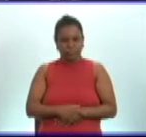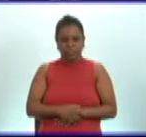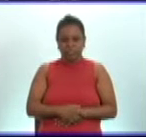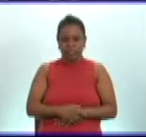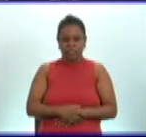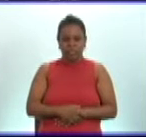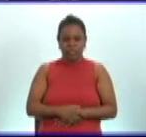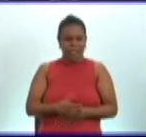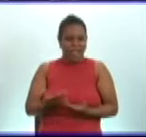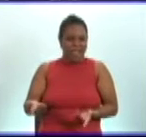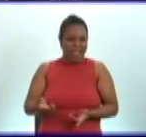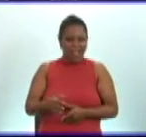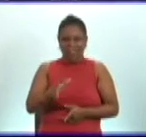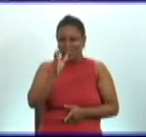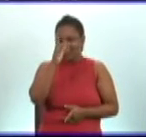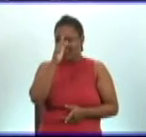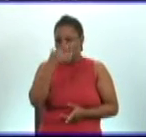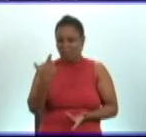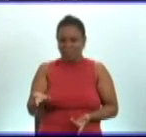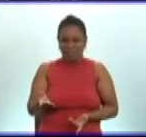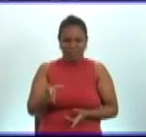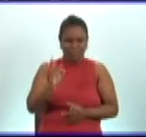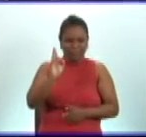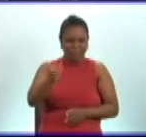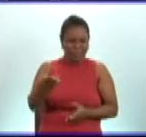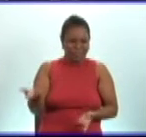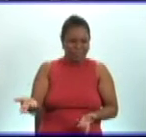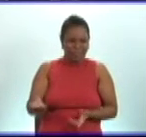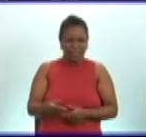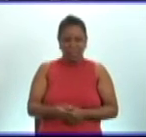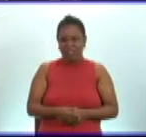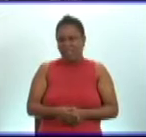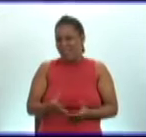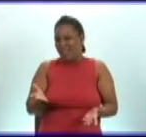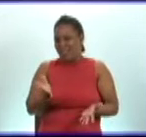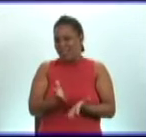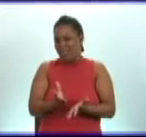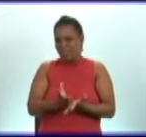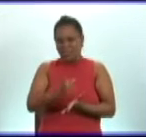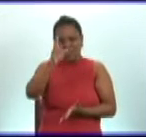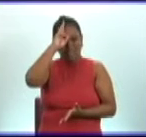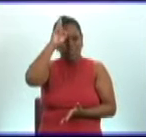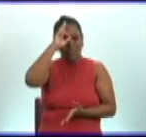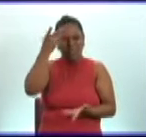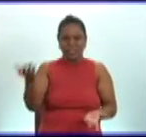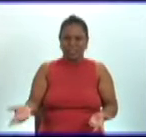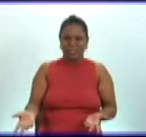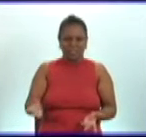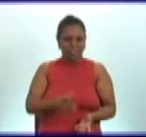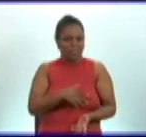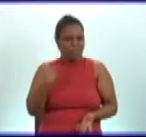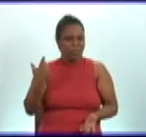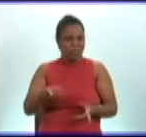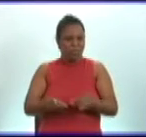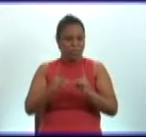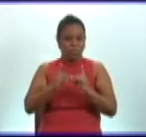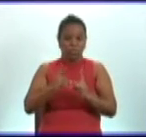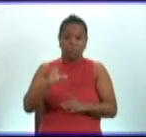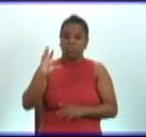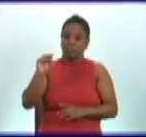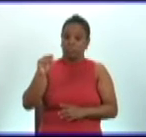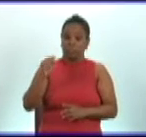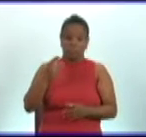acusación ridícula. Estudiantes de medicina, profanadores de tumbas. Como si estuviéramos hablando de dos